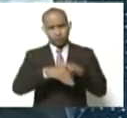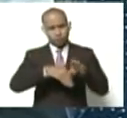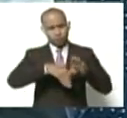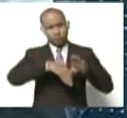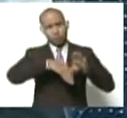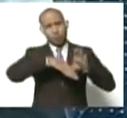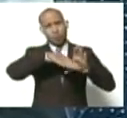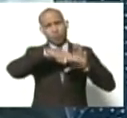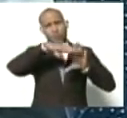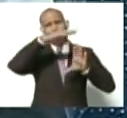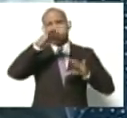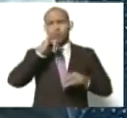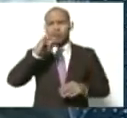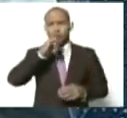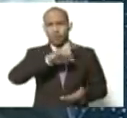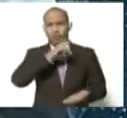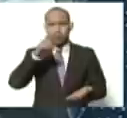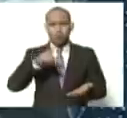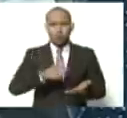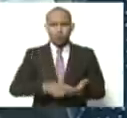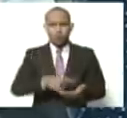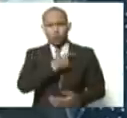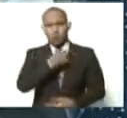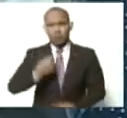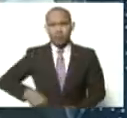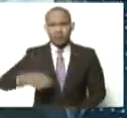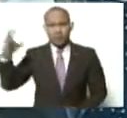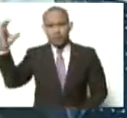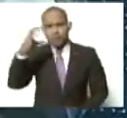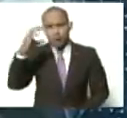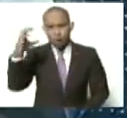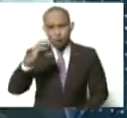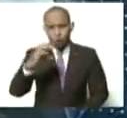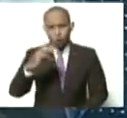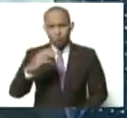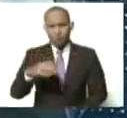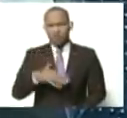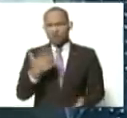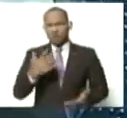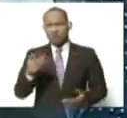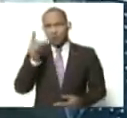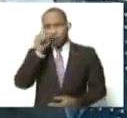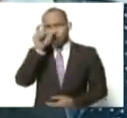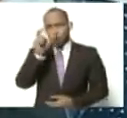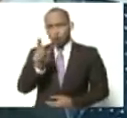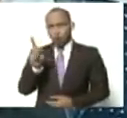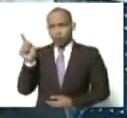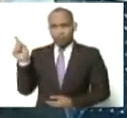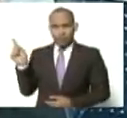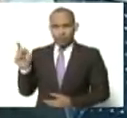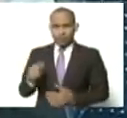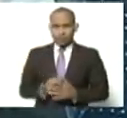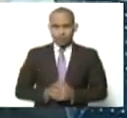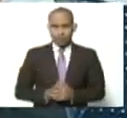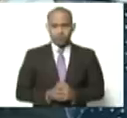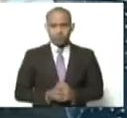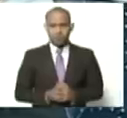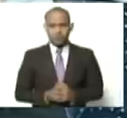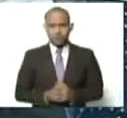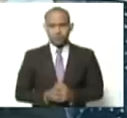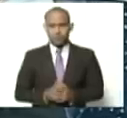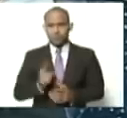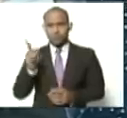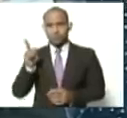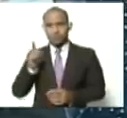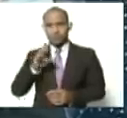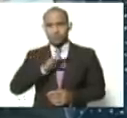directamente de la cercanía del presidente de Colombia, que este señor es agente de la